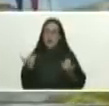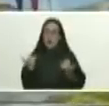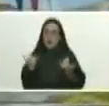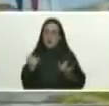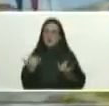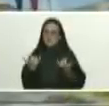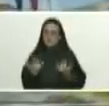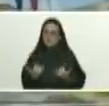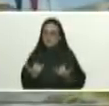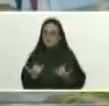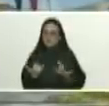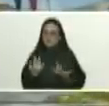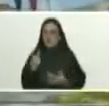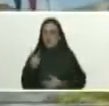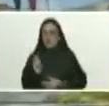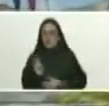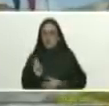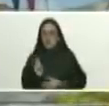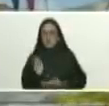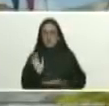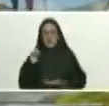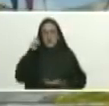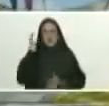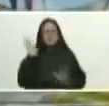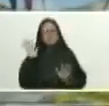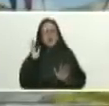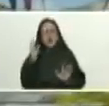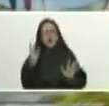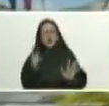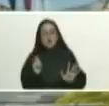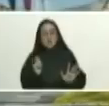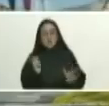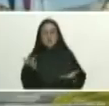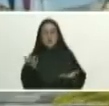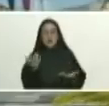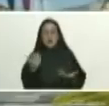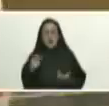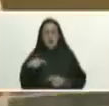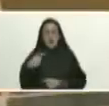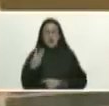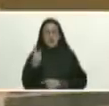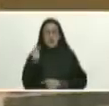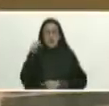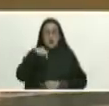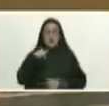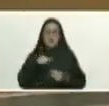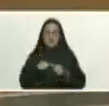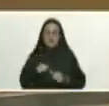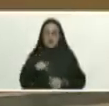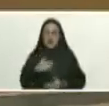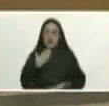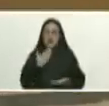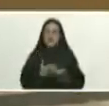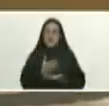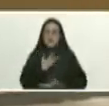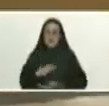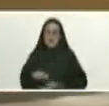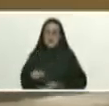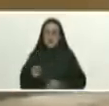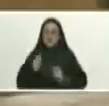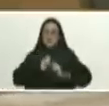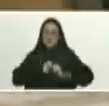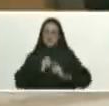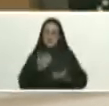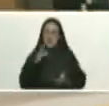en verdad, 2 meses, no sé, recuerdo, 8 casi ya, vamos a pasar 31 aquí, agradecido, presidente, y bueno, que Dios se